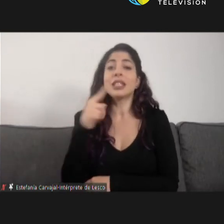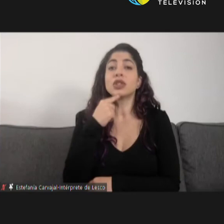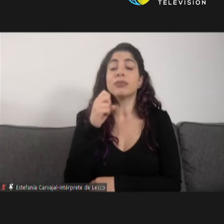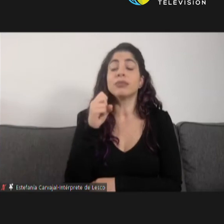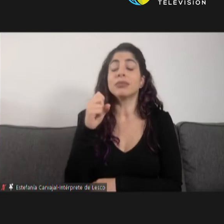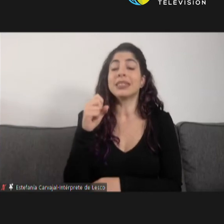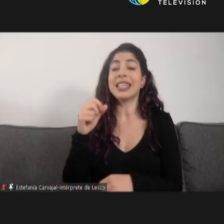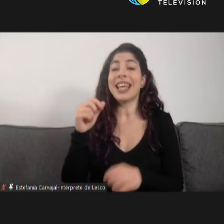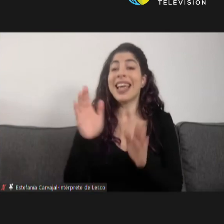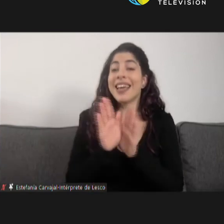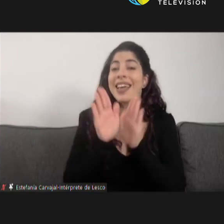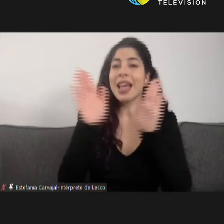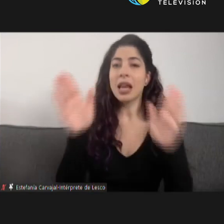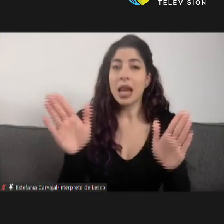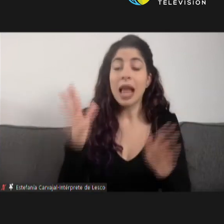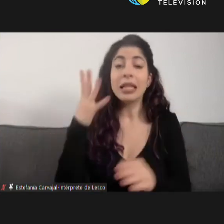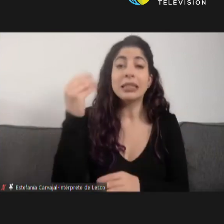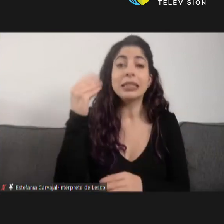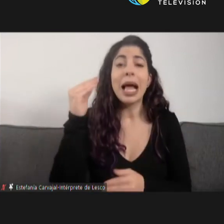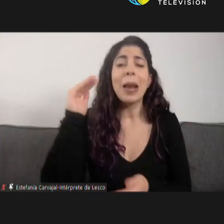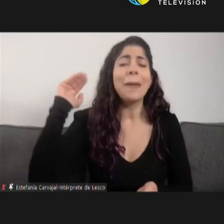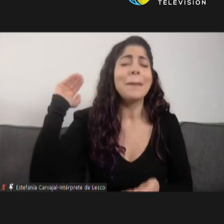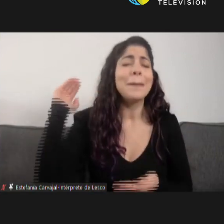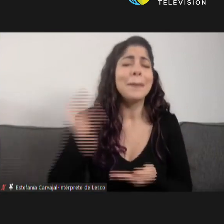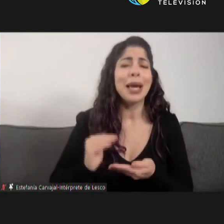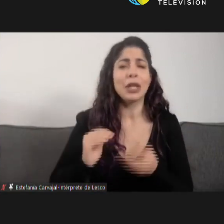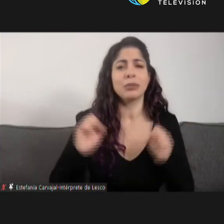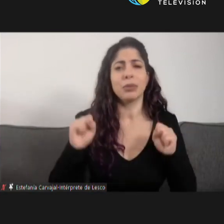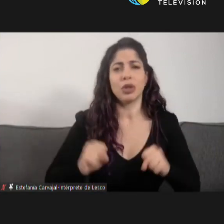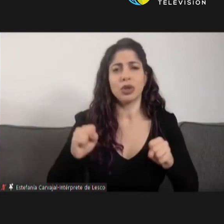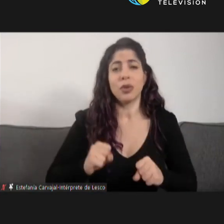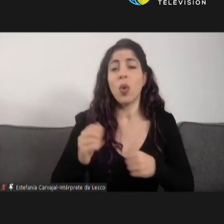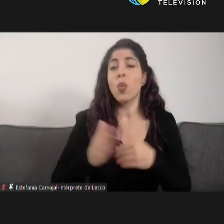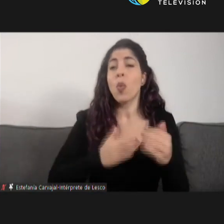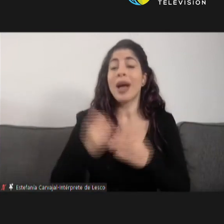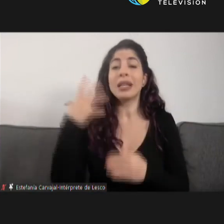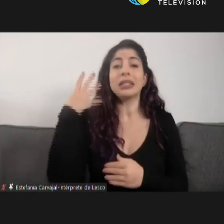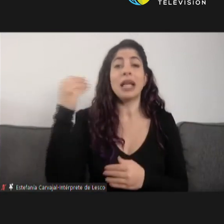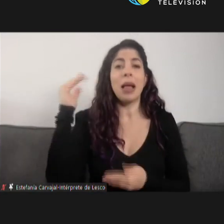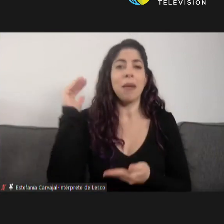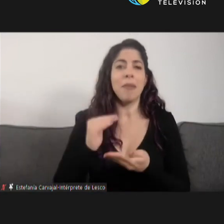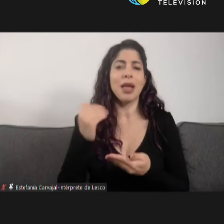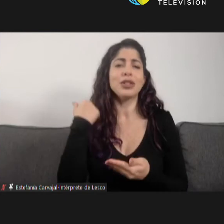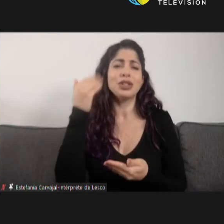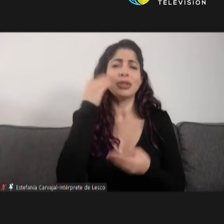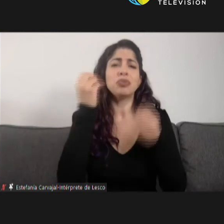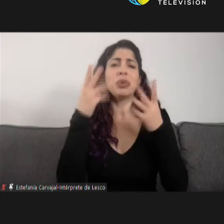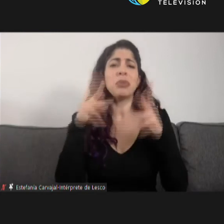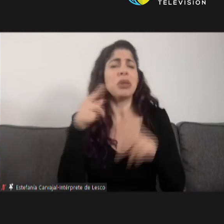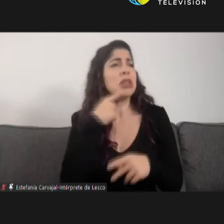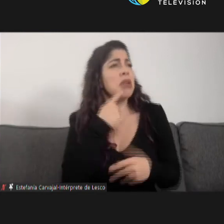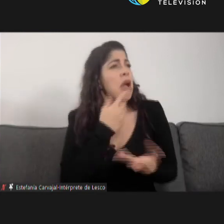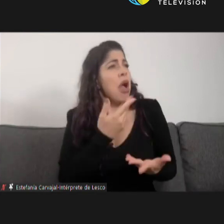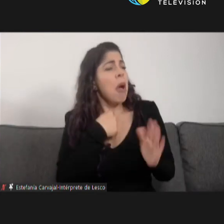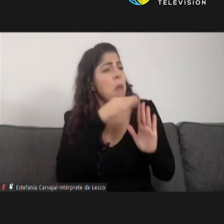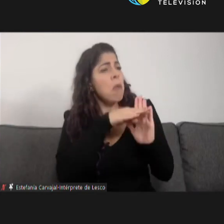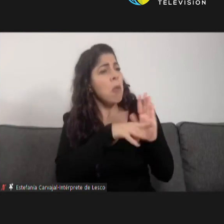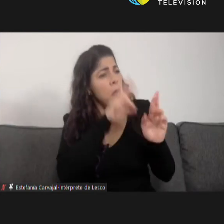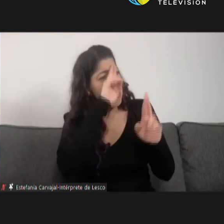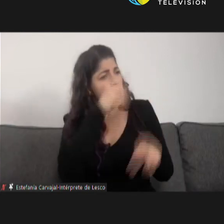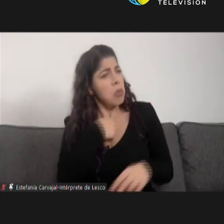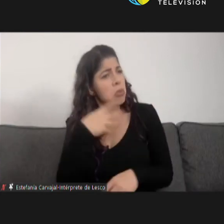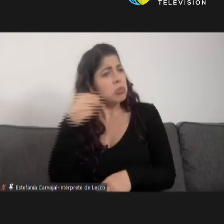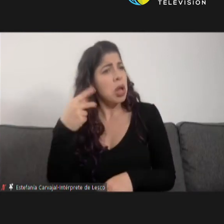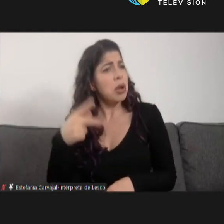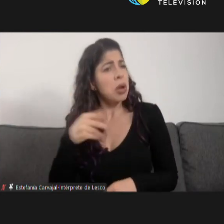para tratar de movilizarnos lo menos posible. Toda la movilización, yo sé que muchos dicen que si es una movilización con protocolos, disminuye el